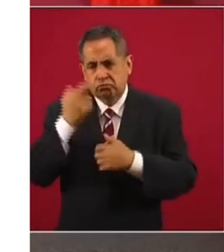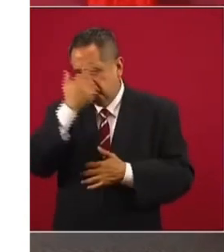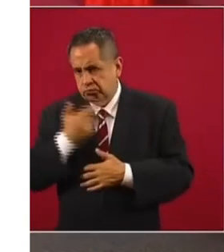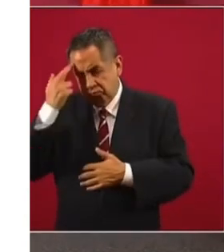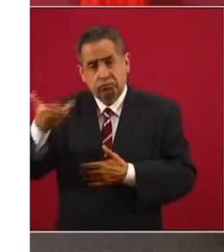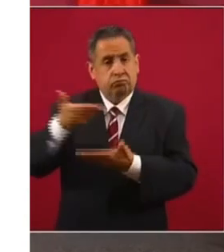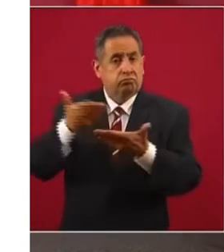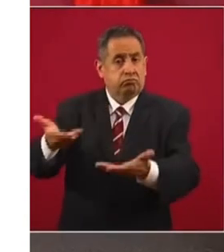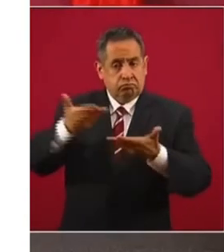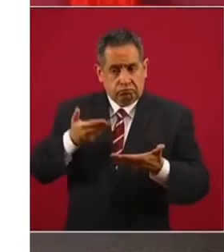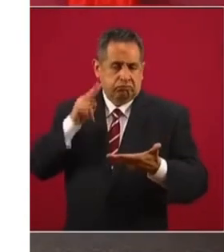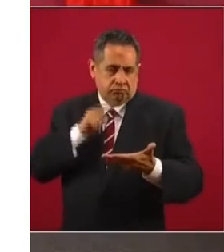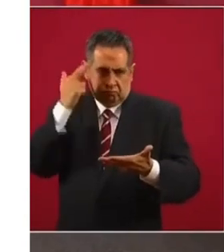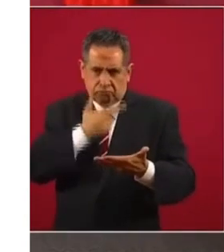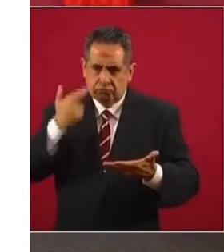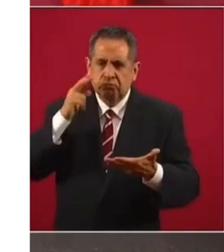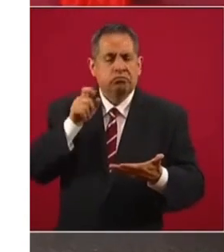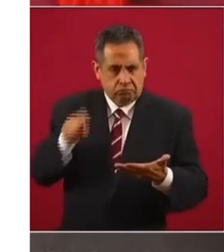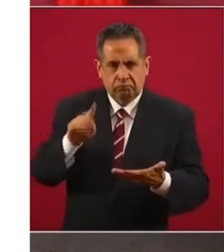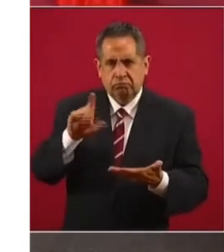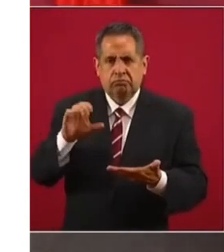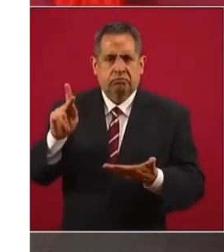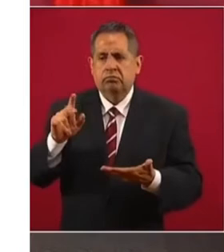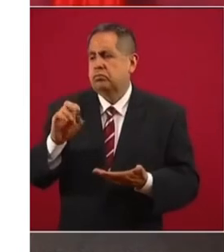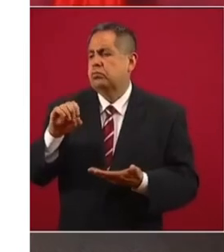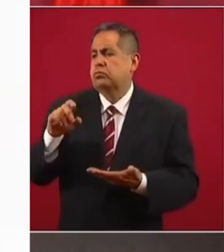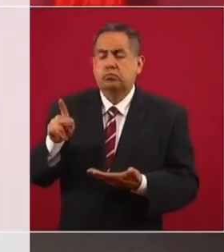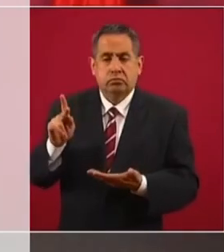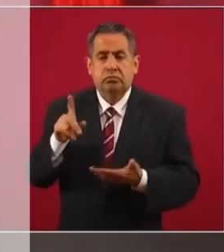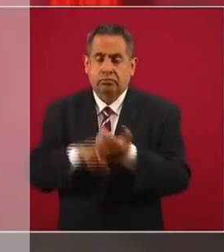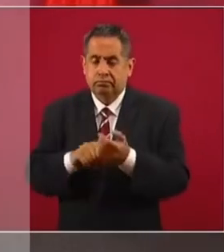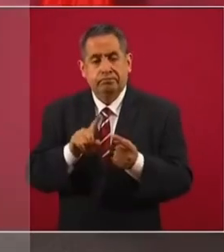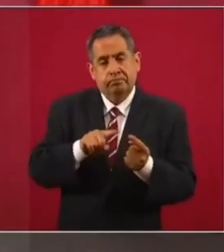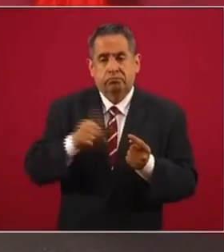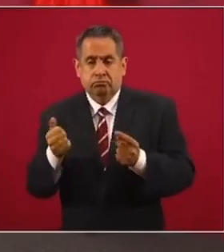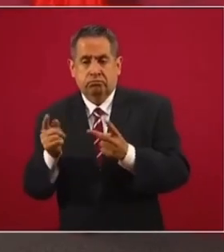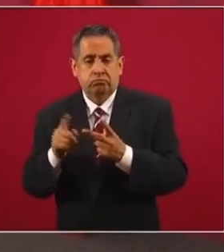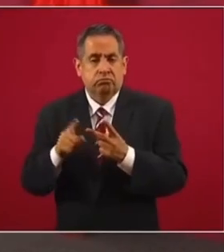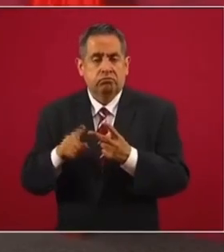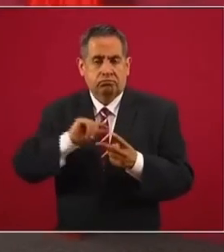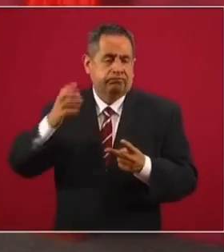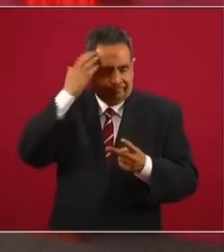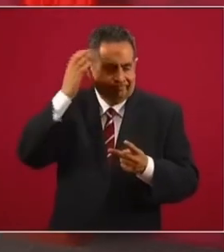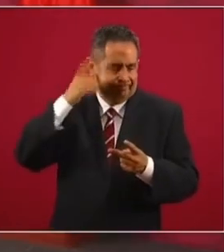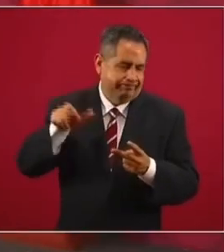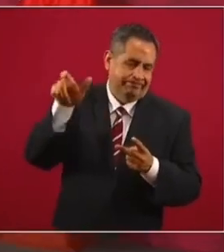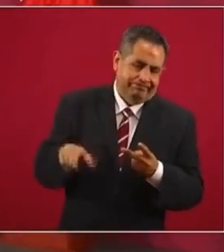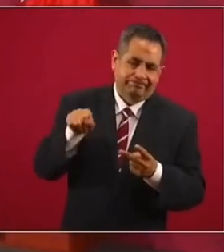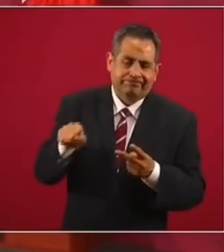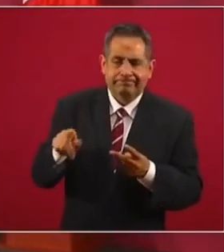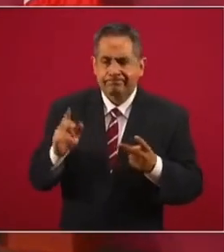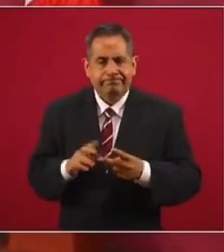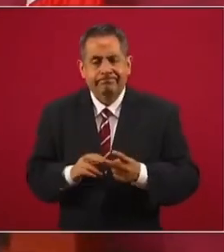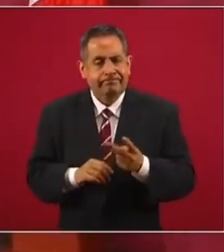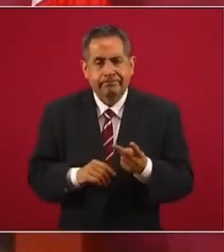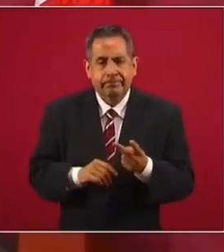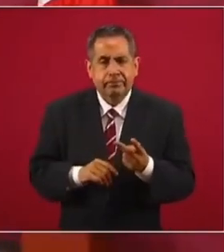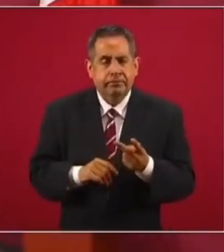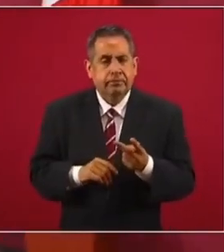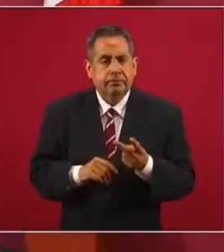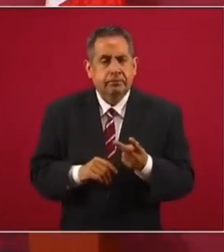revisando la propuesta y es, en efecto, BlackRock, que tiene, por un lado, fama de